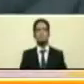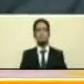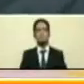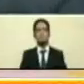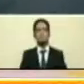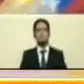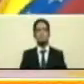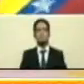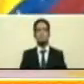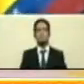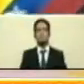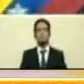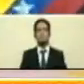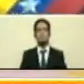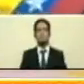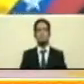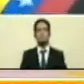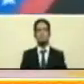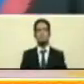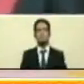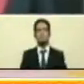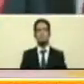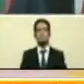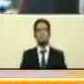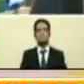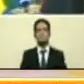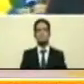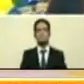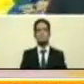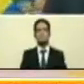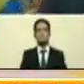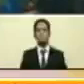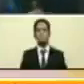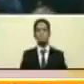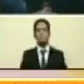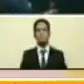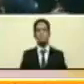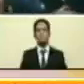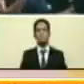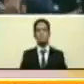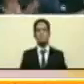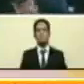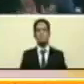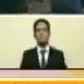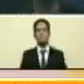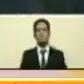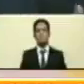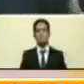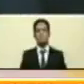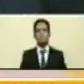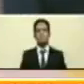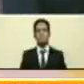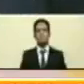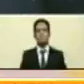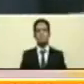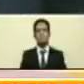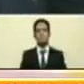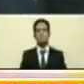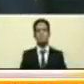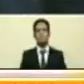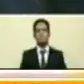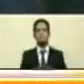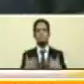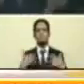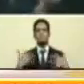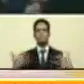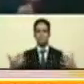responder en la Haya. Algún día les esperará a los del alto mando una celda fría en la Haya o una hamaca caliente en Cuba, dependiendo